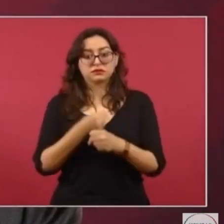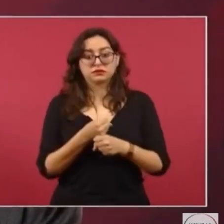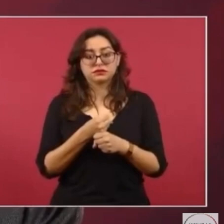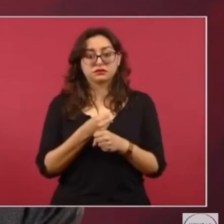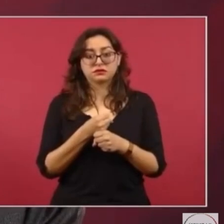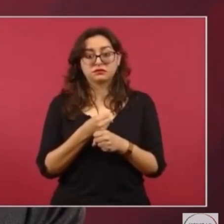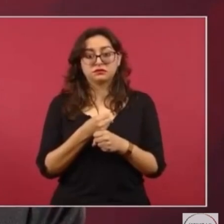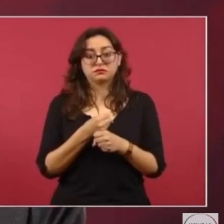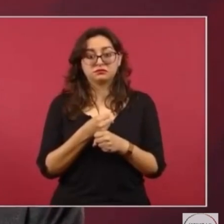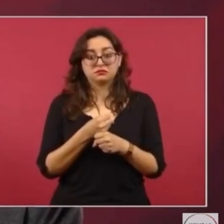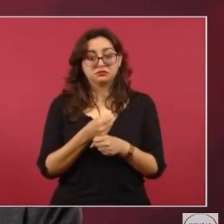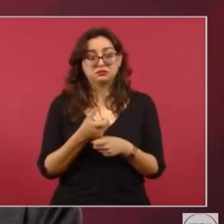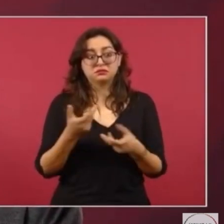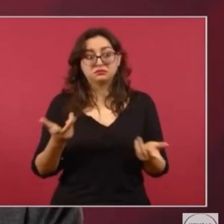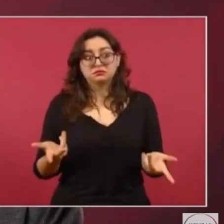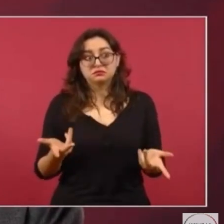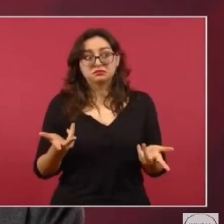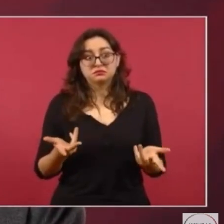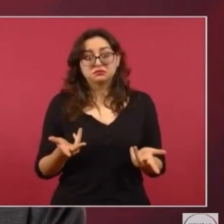no hemos participado